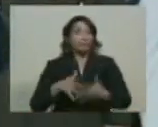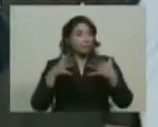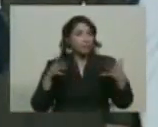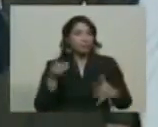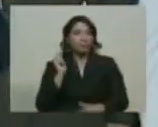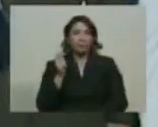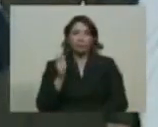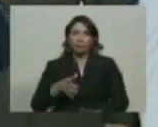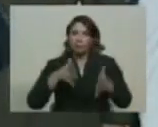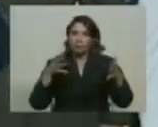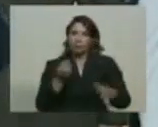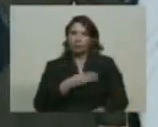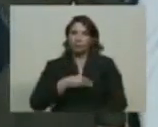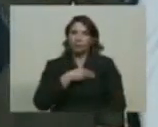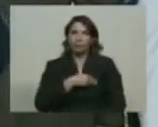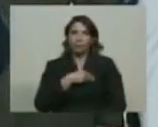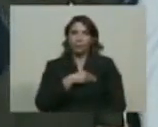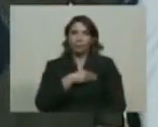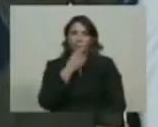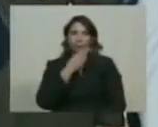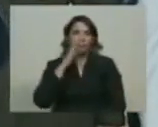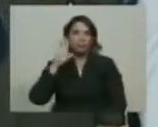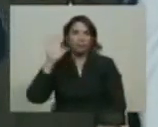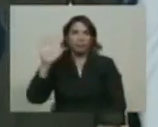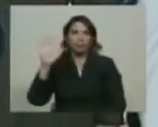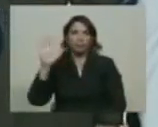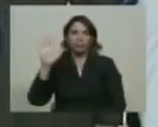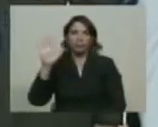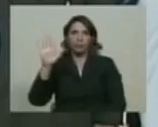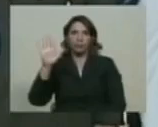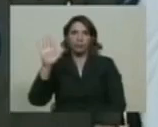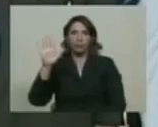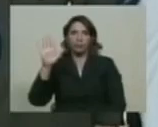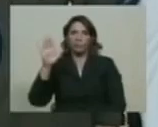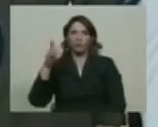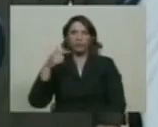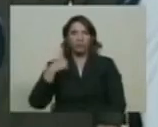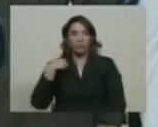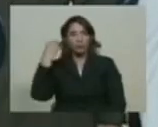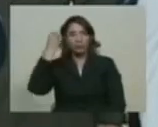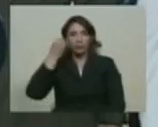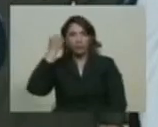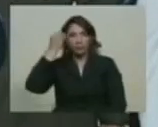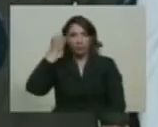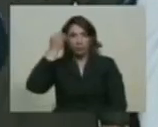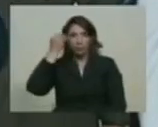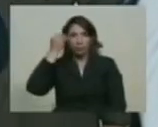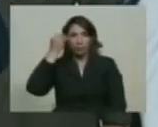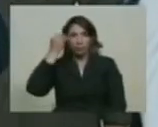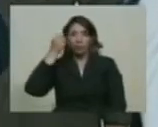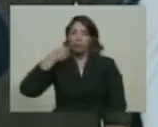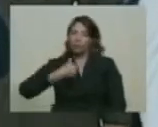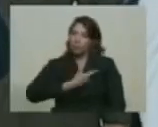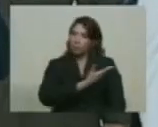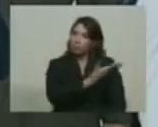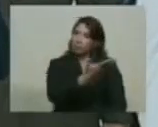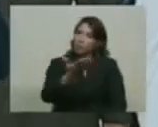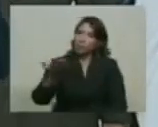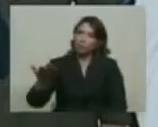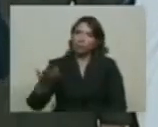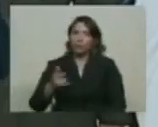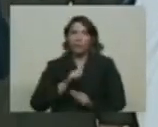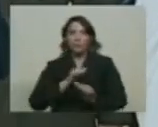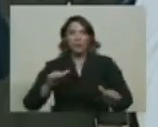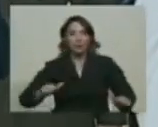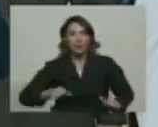misiones que nos comprometen. Lo creo profundamente. Son ustedes, militares de la patria,